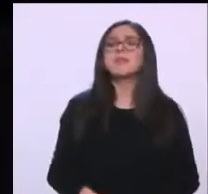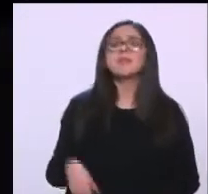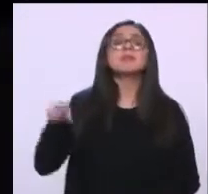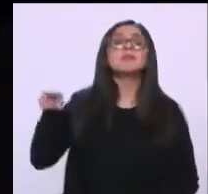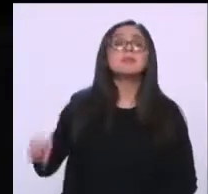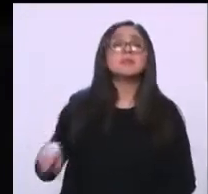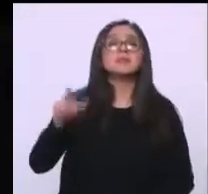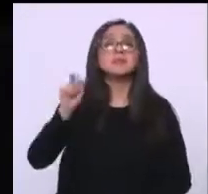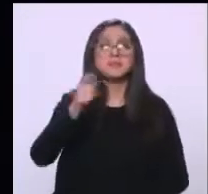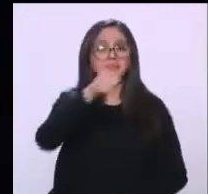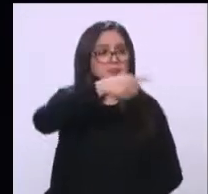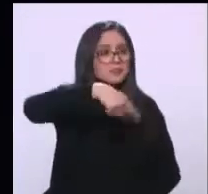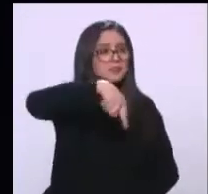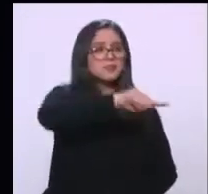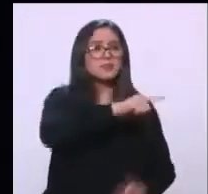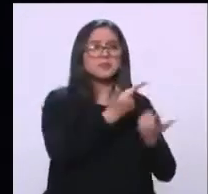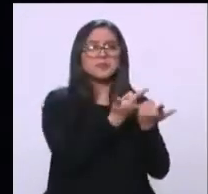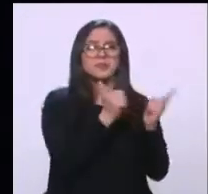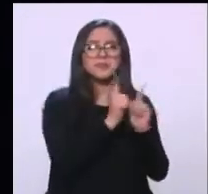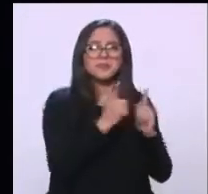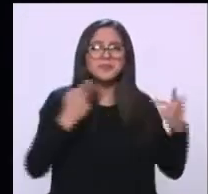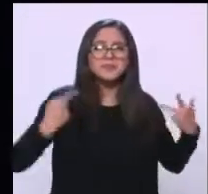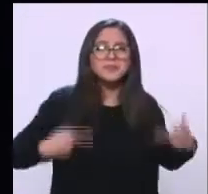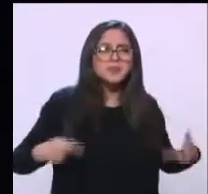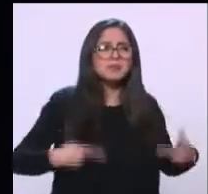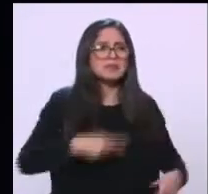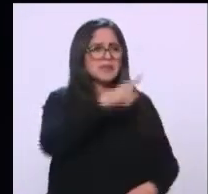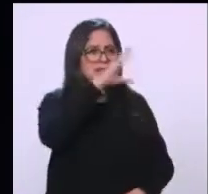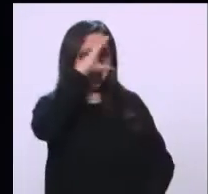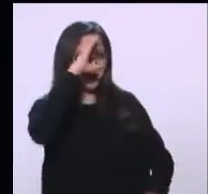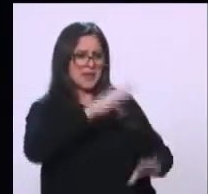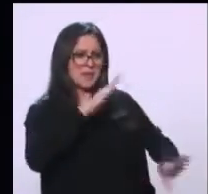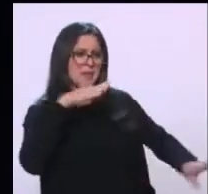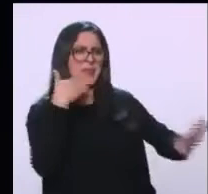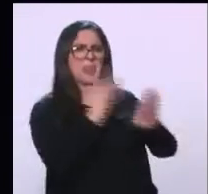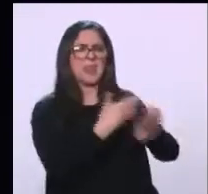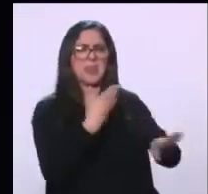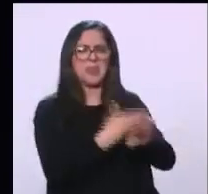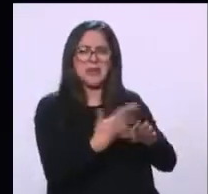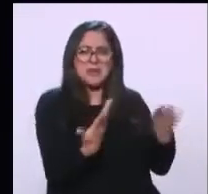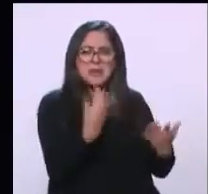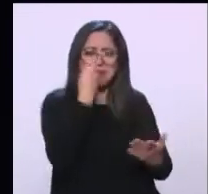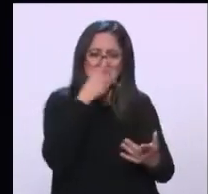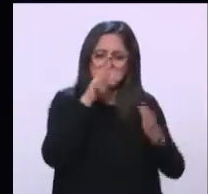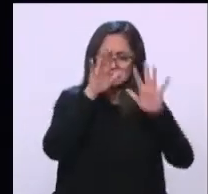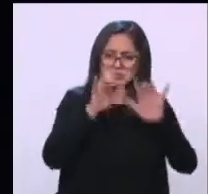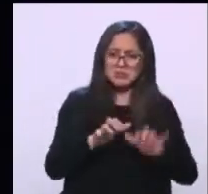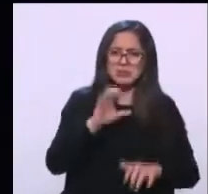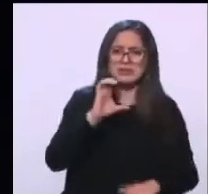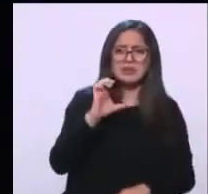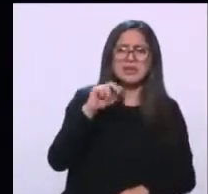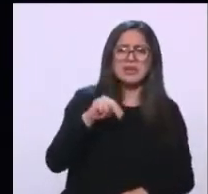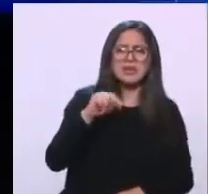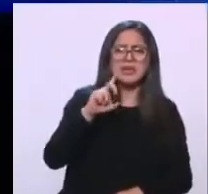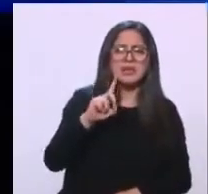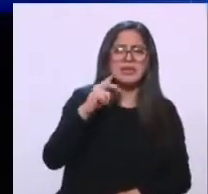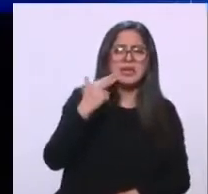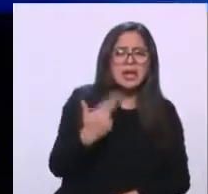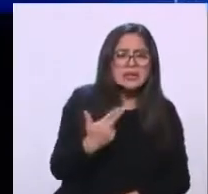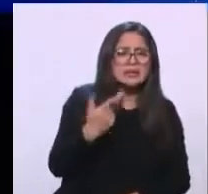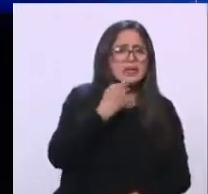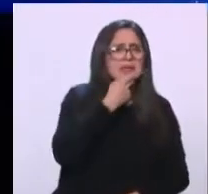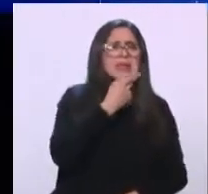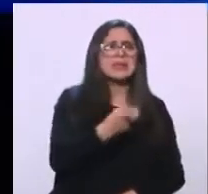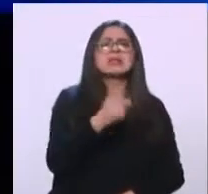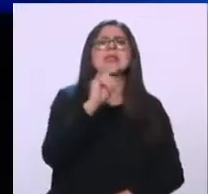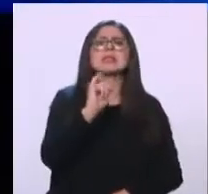al movimiento cuando lo que ves en los comunicados de la CNDH y de las autoridades competentes es: estamos dispuestos